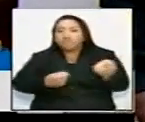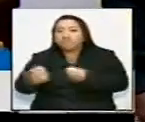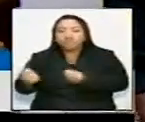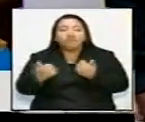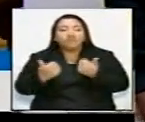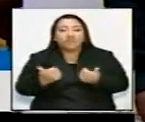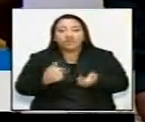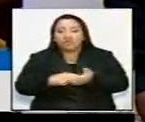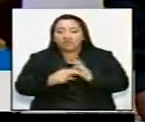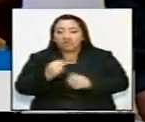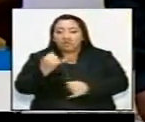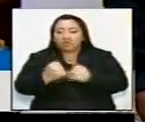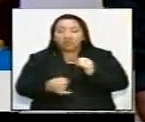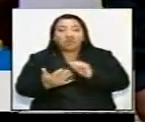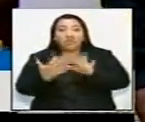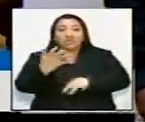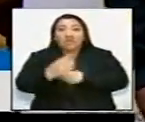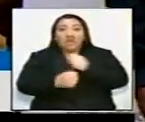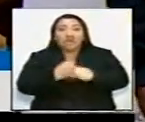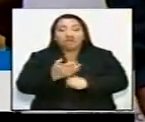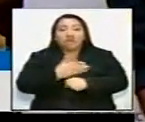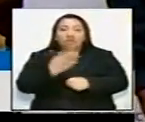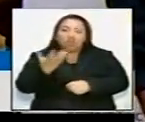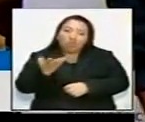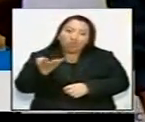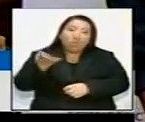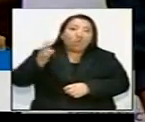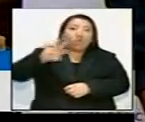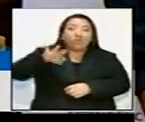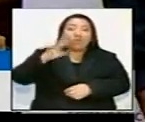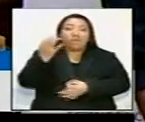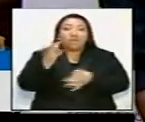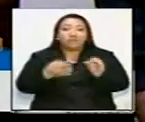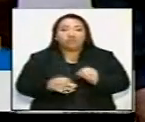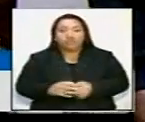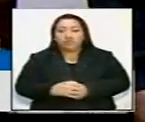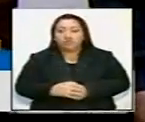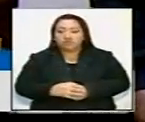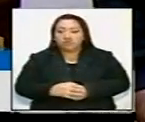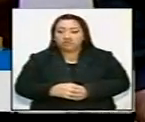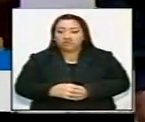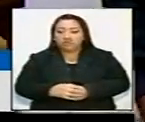más decir que en los últimos 15 años hemos cuadruplicado el presupuesto de la nación.